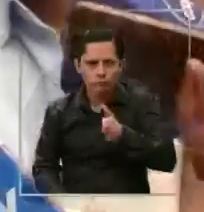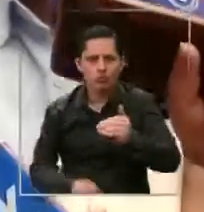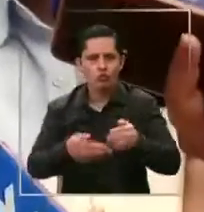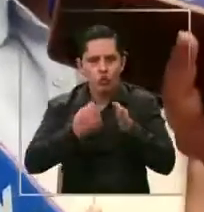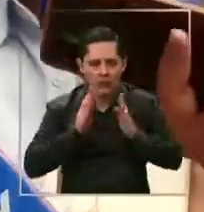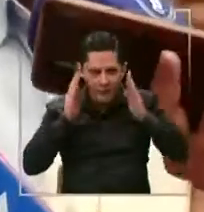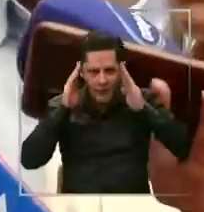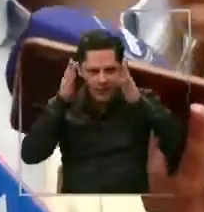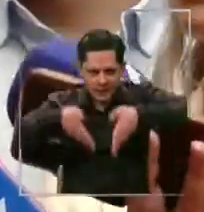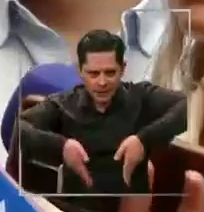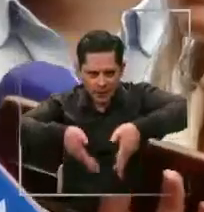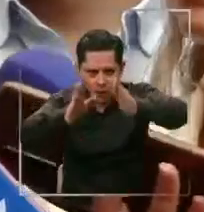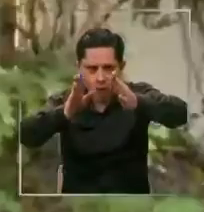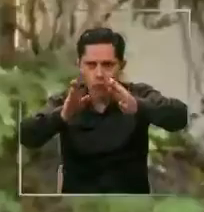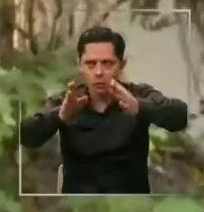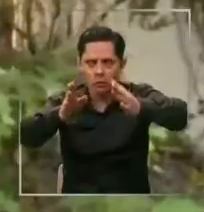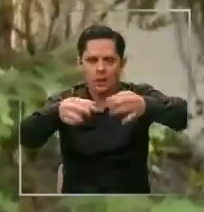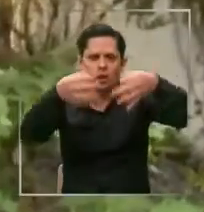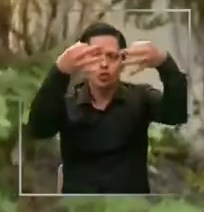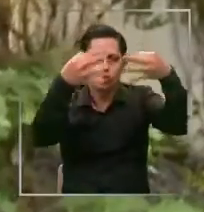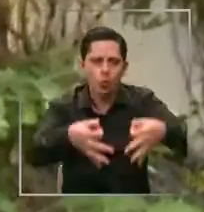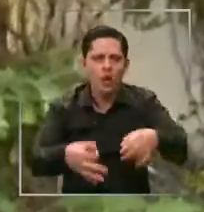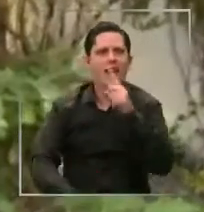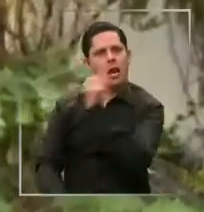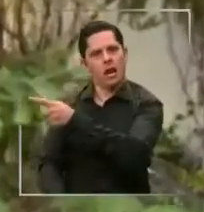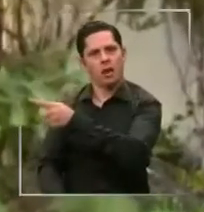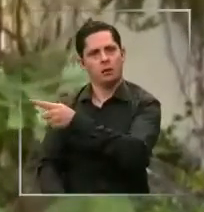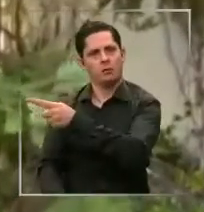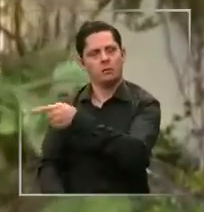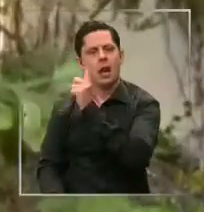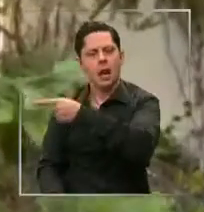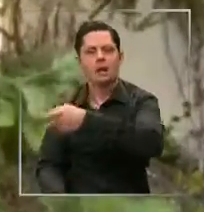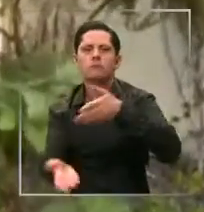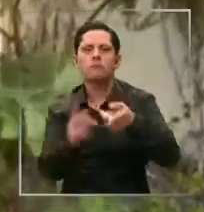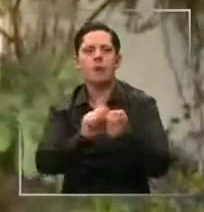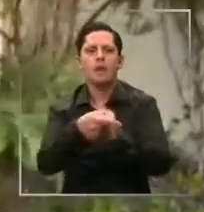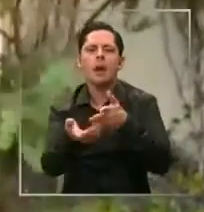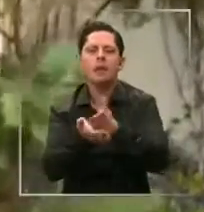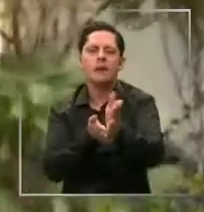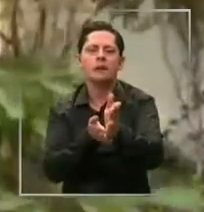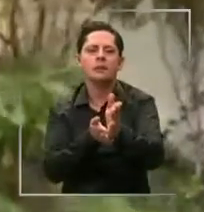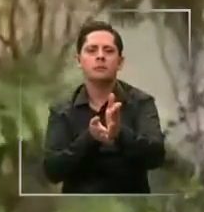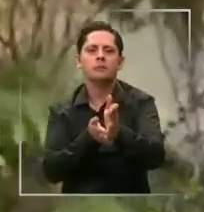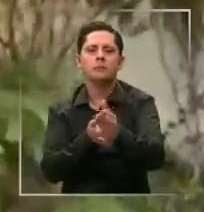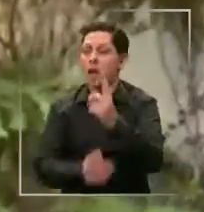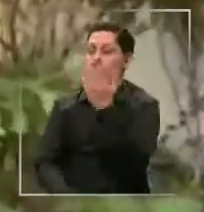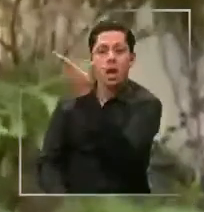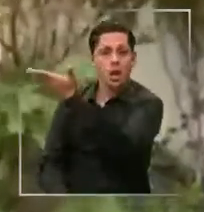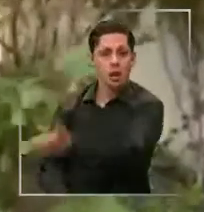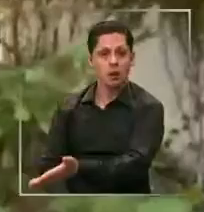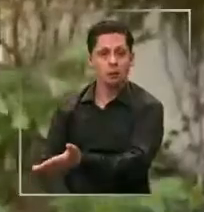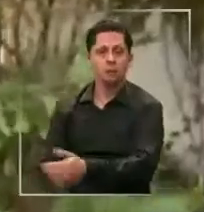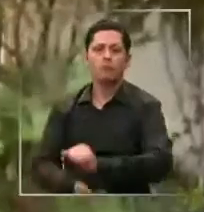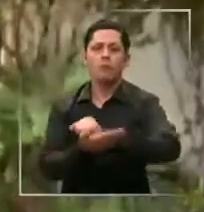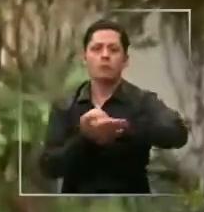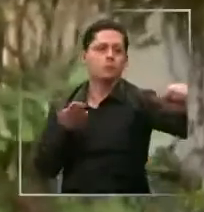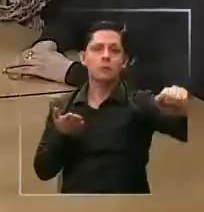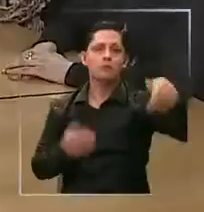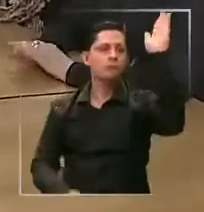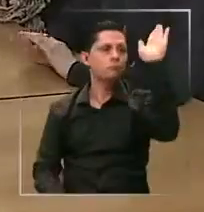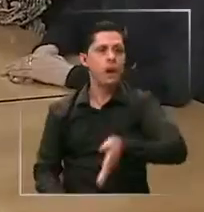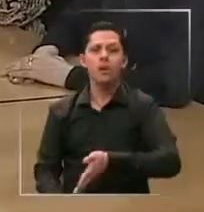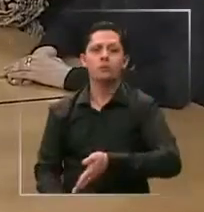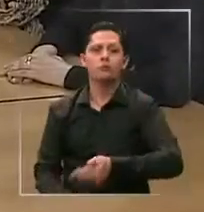seguridad, no puede haber ambigüedades. Pero es él el que tiene la llave para reiniciarla rápidamente. Debe simplemente revocar los